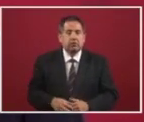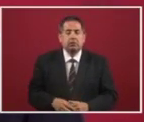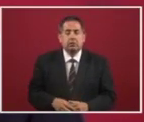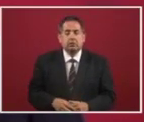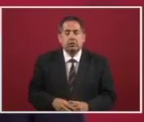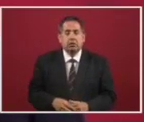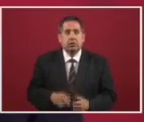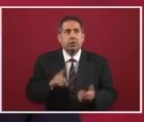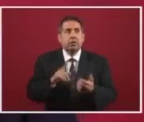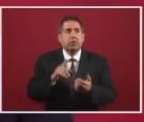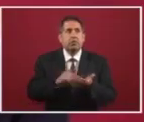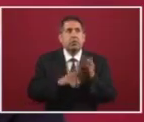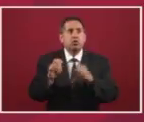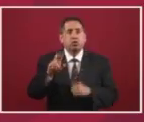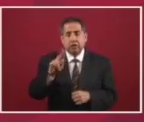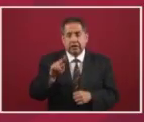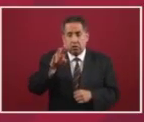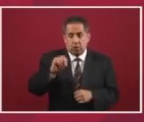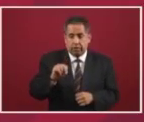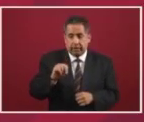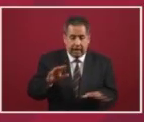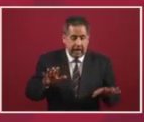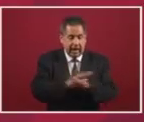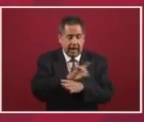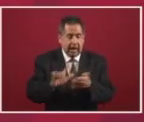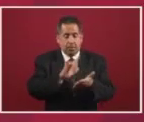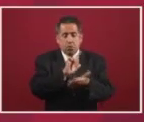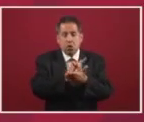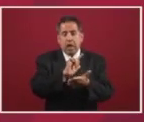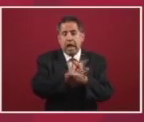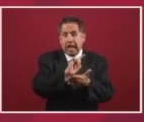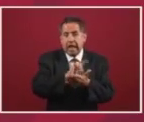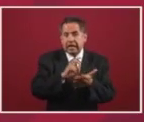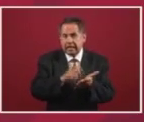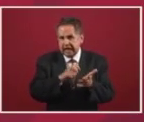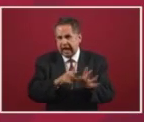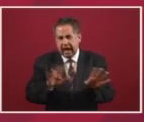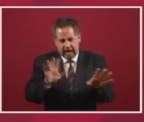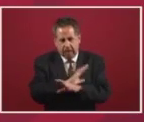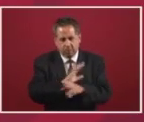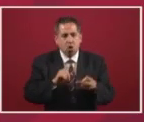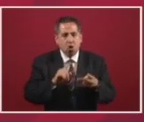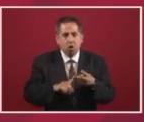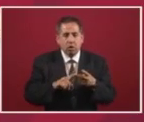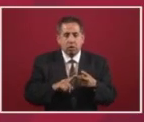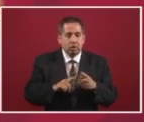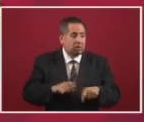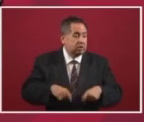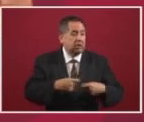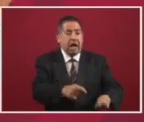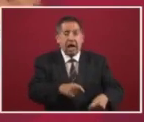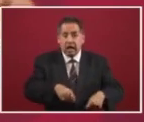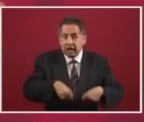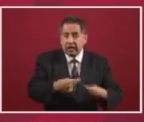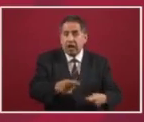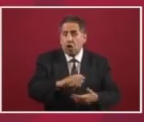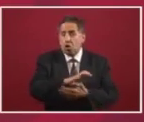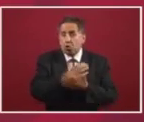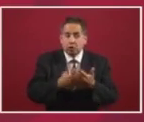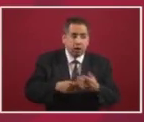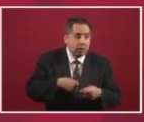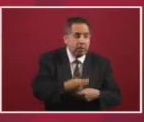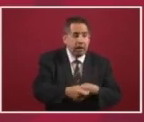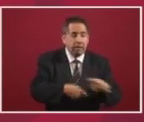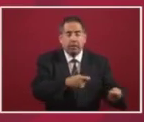en el 89 modificó una ley secundaria y empezaron a entregar los contratos